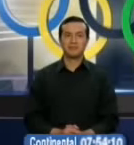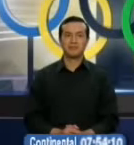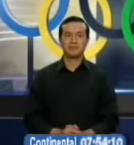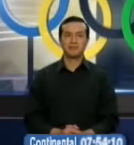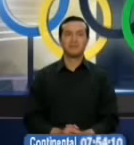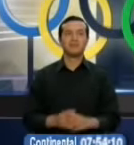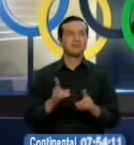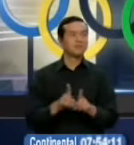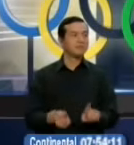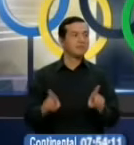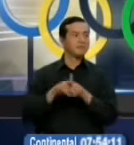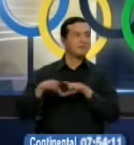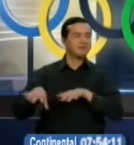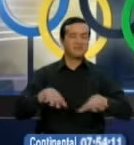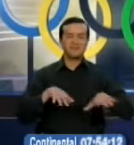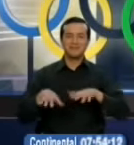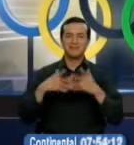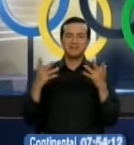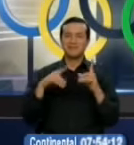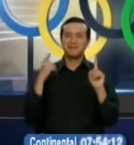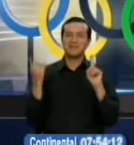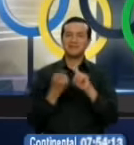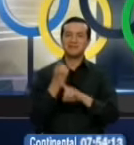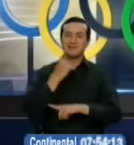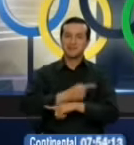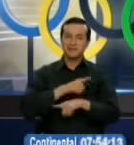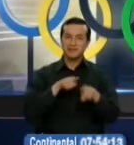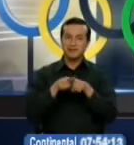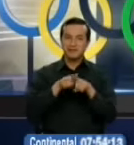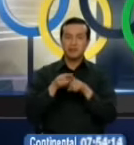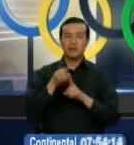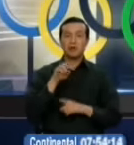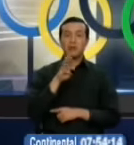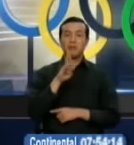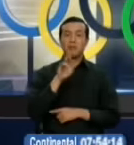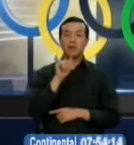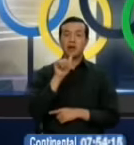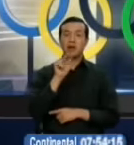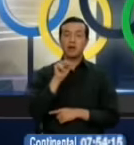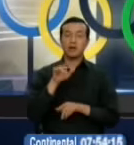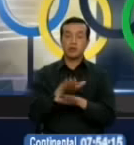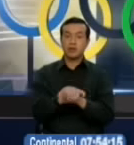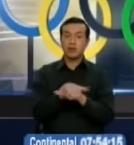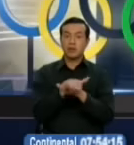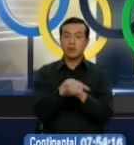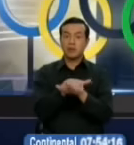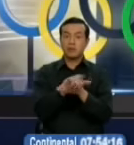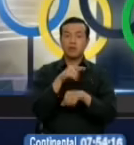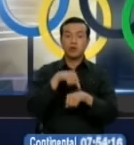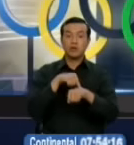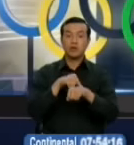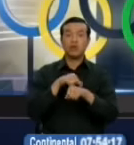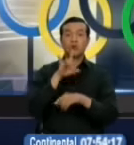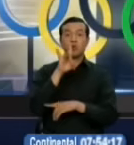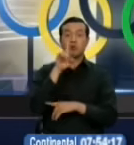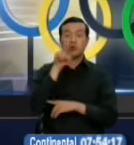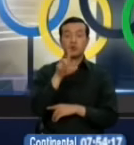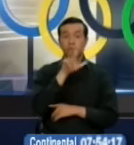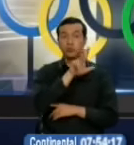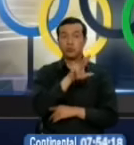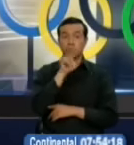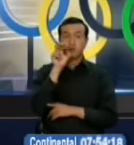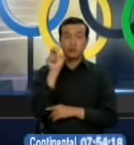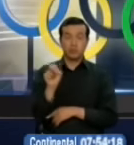Y estas son las actividades que se desarrollarán en el primer día de competencias. Brian Sola en remo, a partir de las